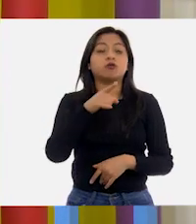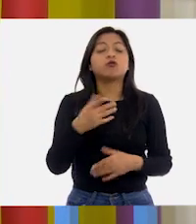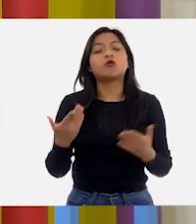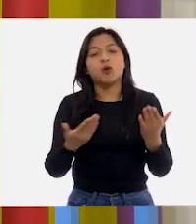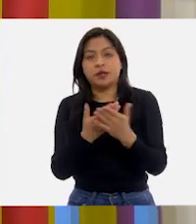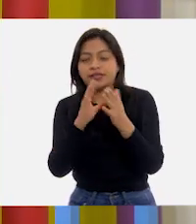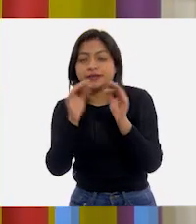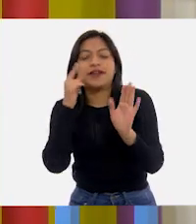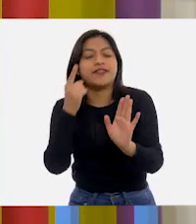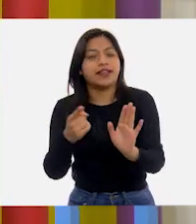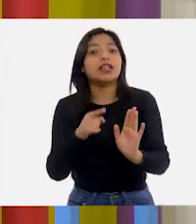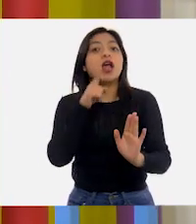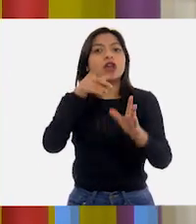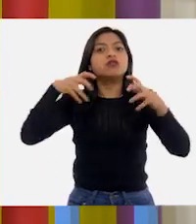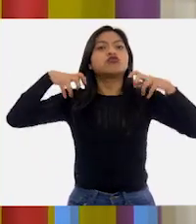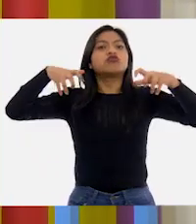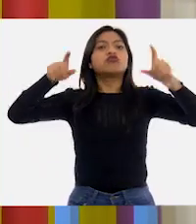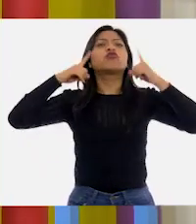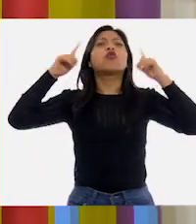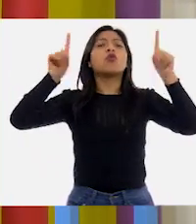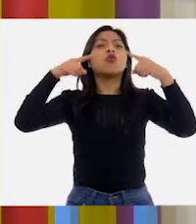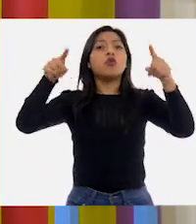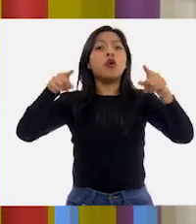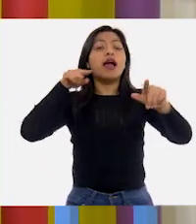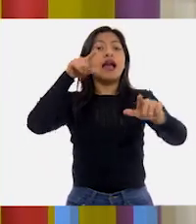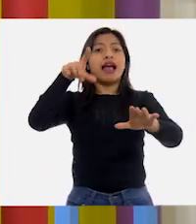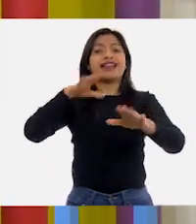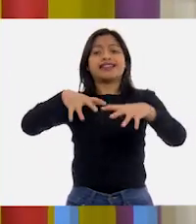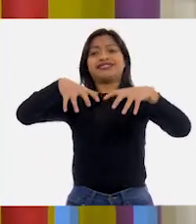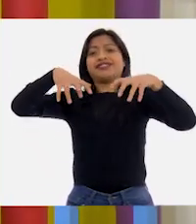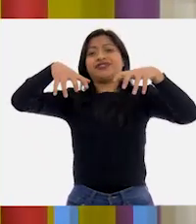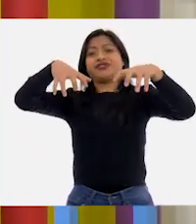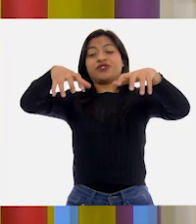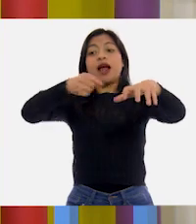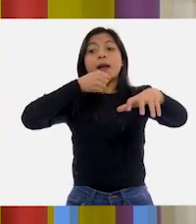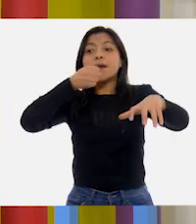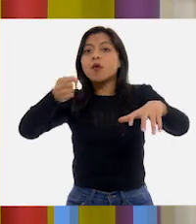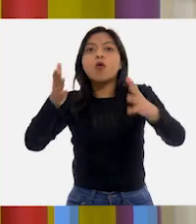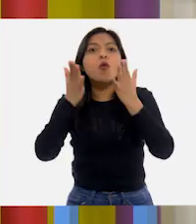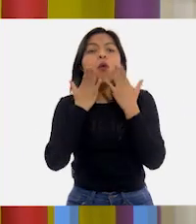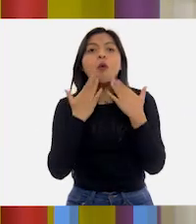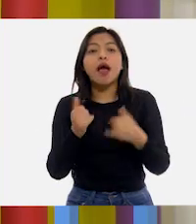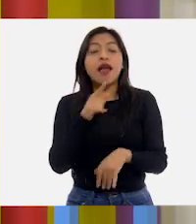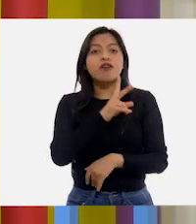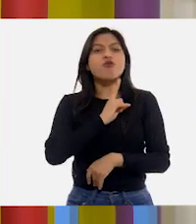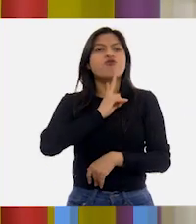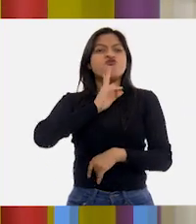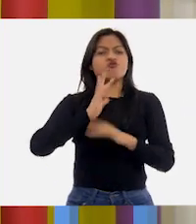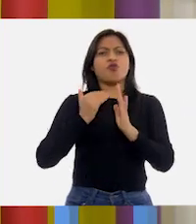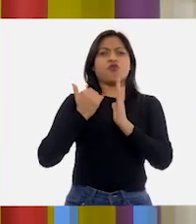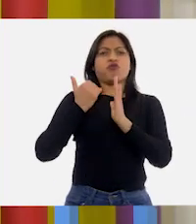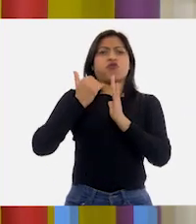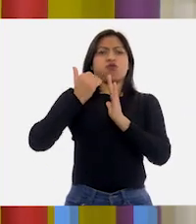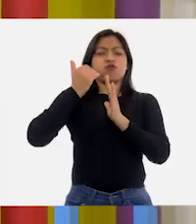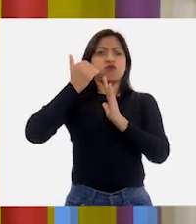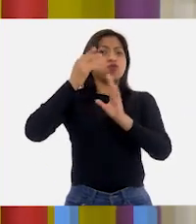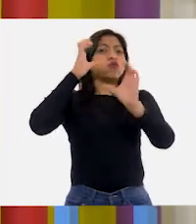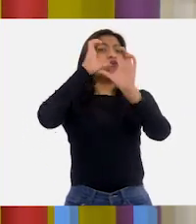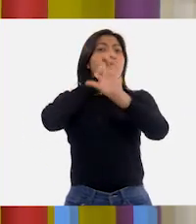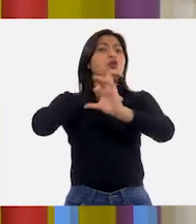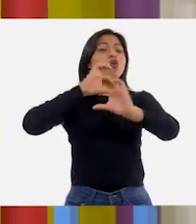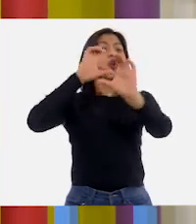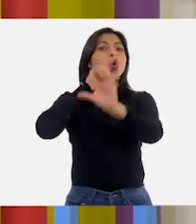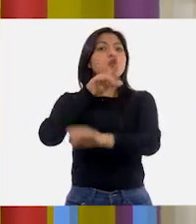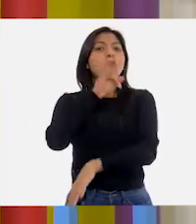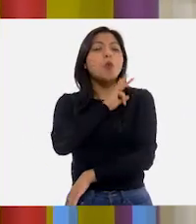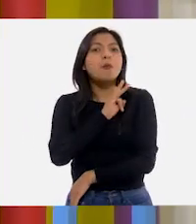en un teatro enorme, realmente no tienen micrófonos y levantan la voz tan impresionante que la puedes